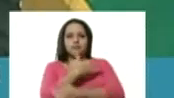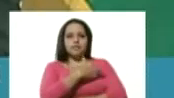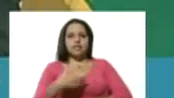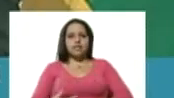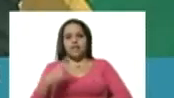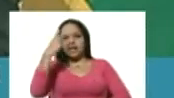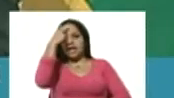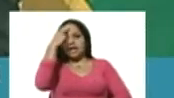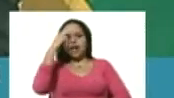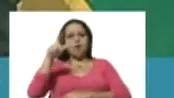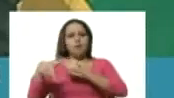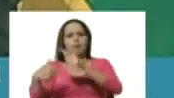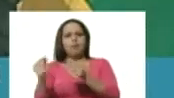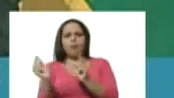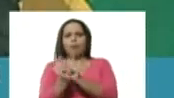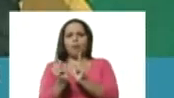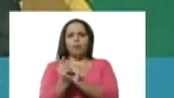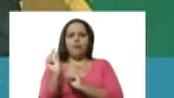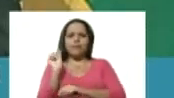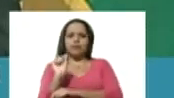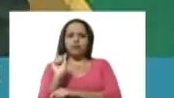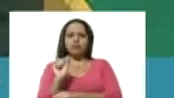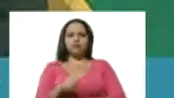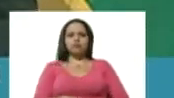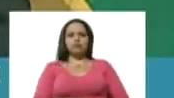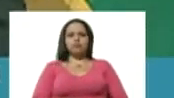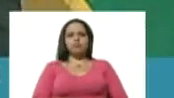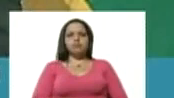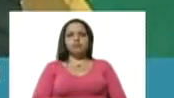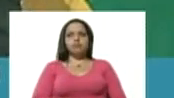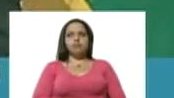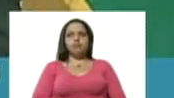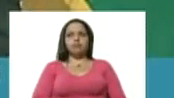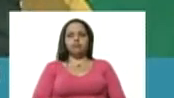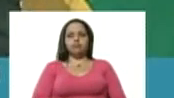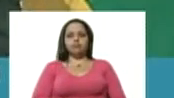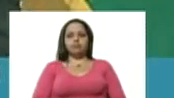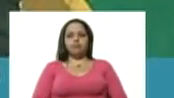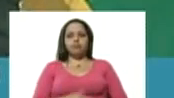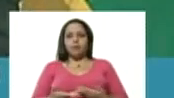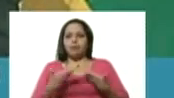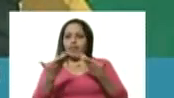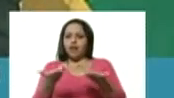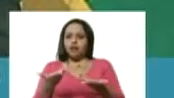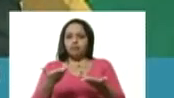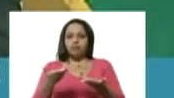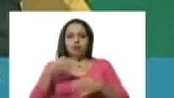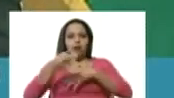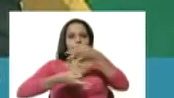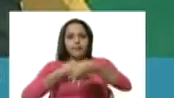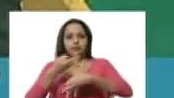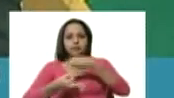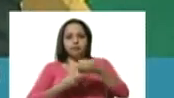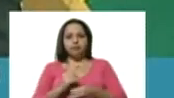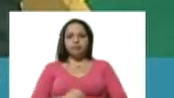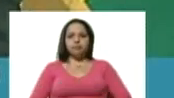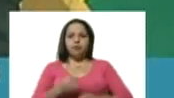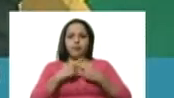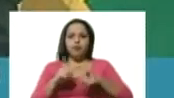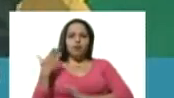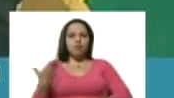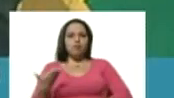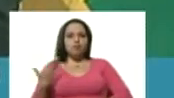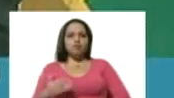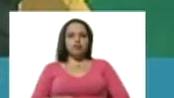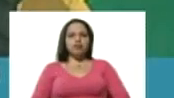en minutos va a dar una explicación al respecto, pero es fundamental entonces que